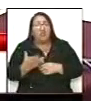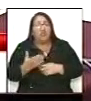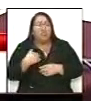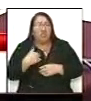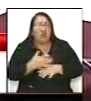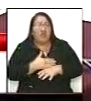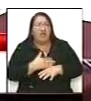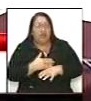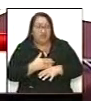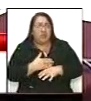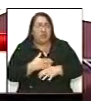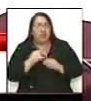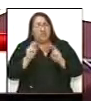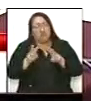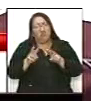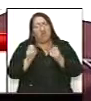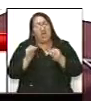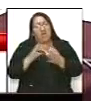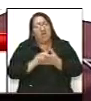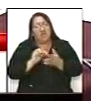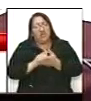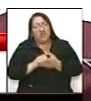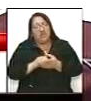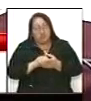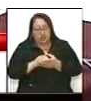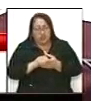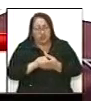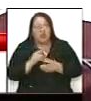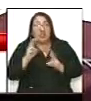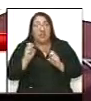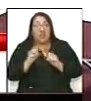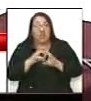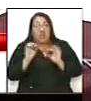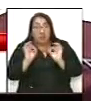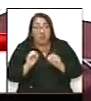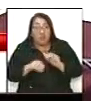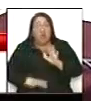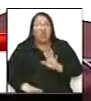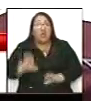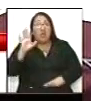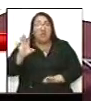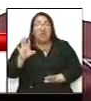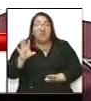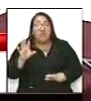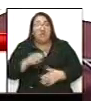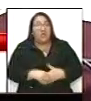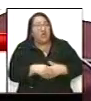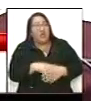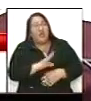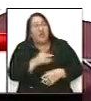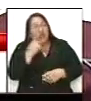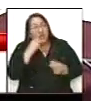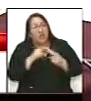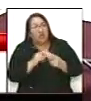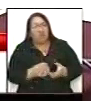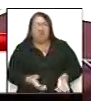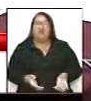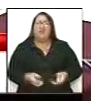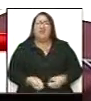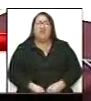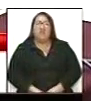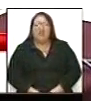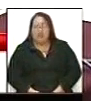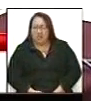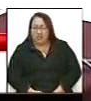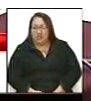sido espectador en varias oportunidades de casos en los que el día de la juramentación se están presentando entre ellos, en el mismo